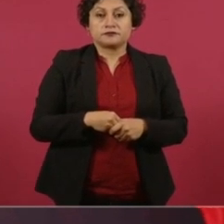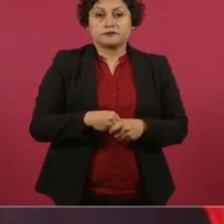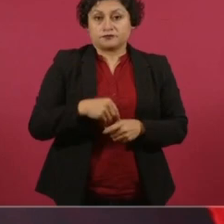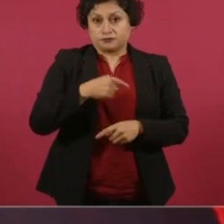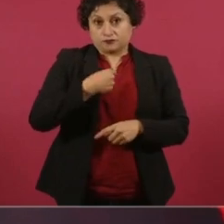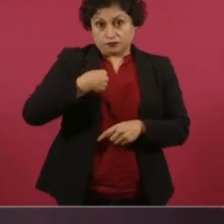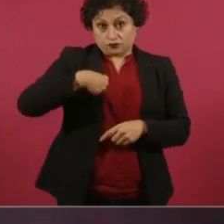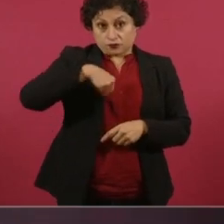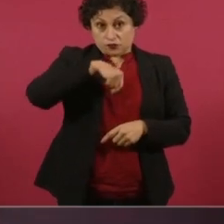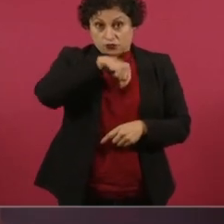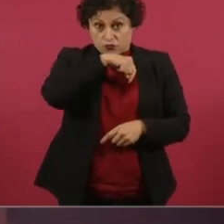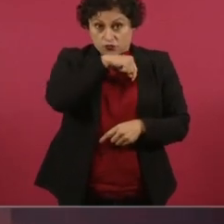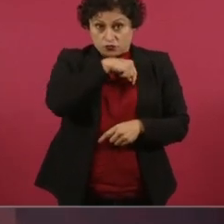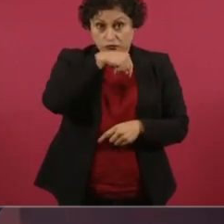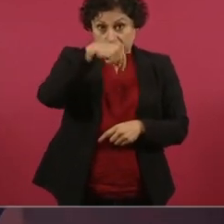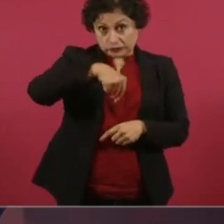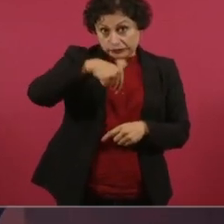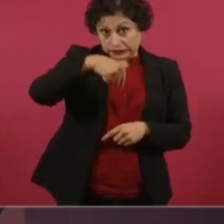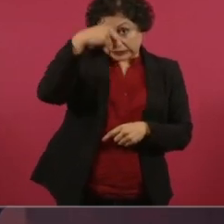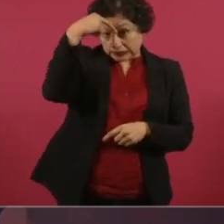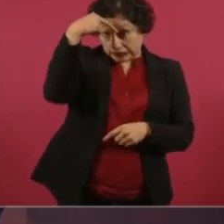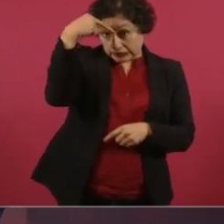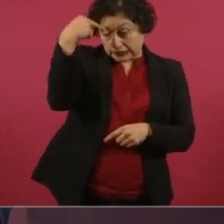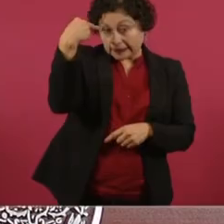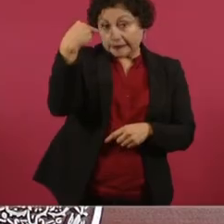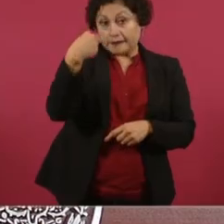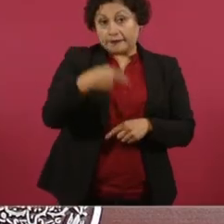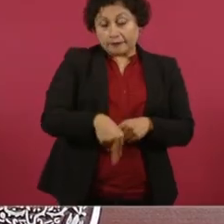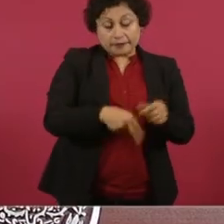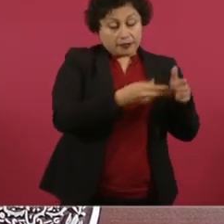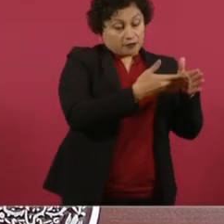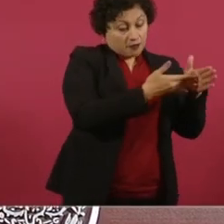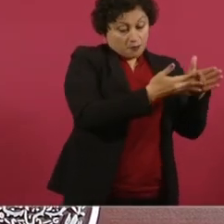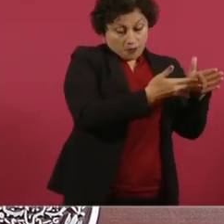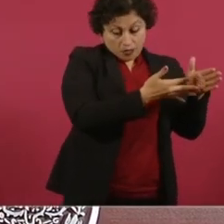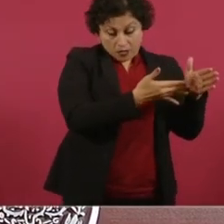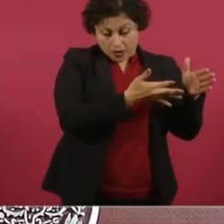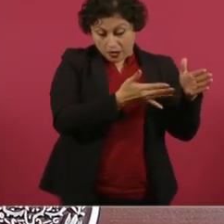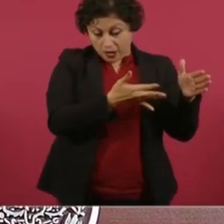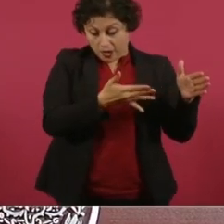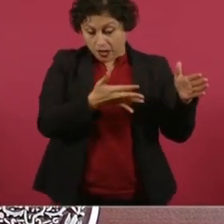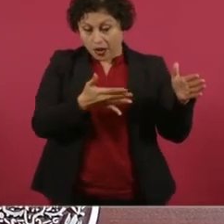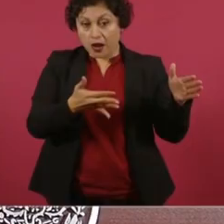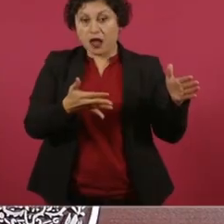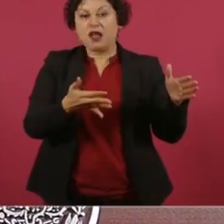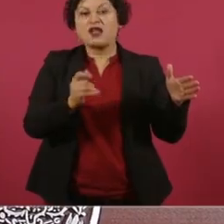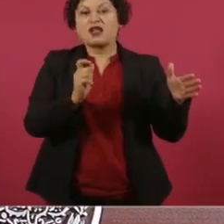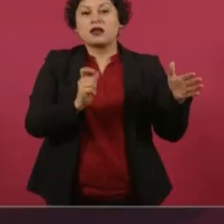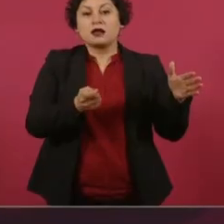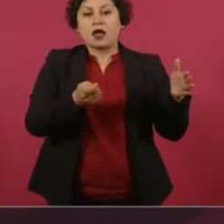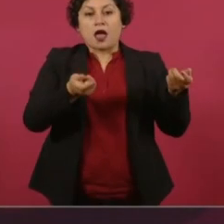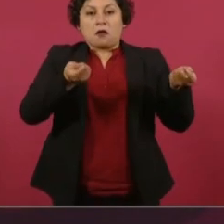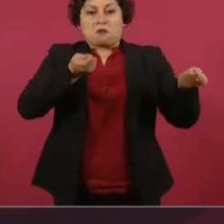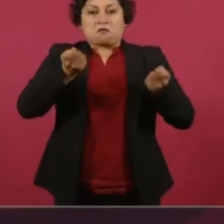padecido en México durante mucho tiempo ha sido del dominio de una oligarquía